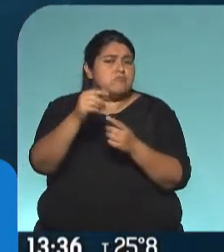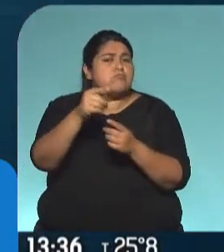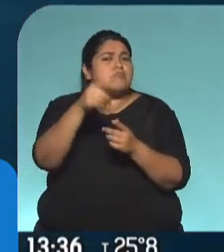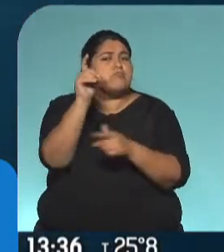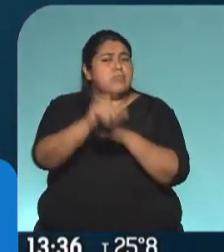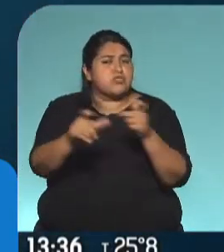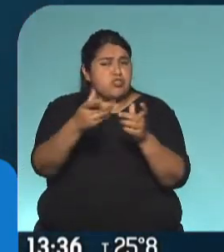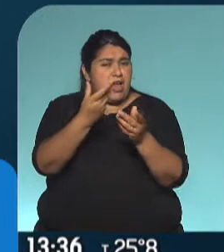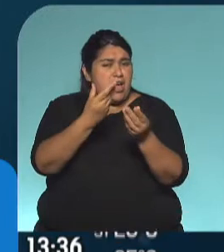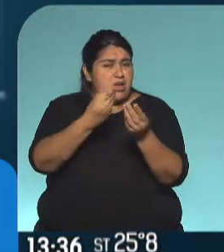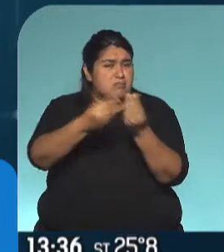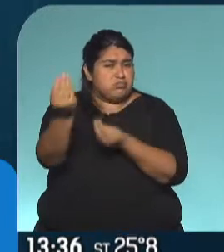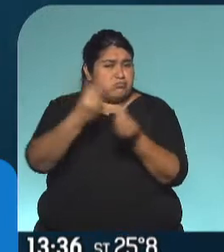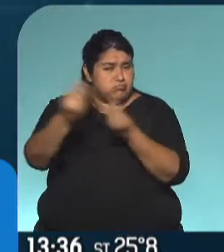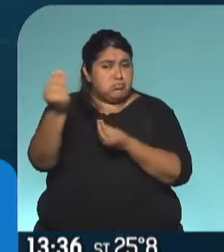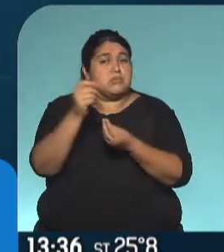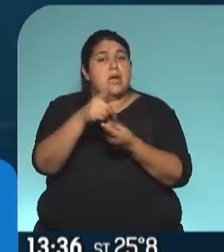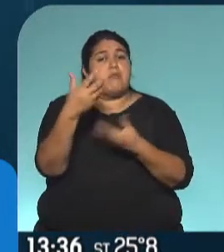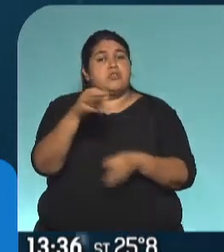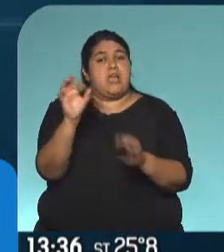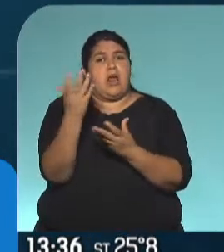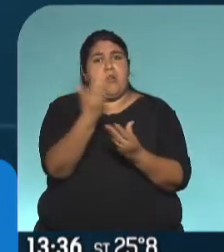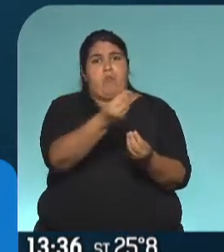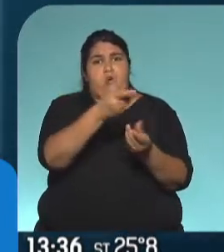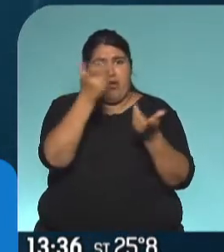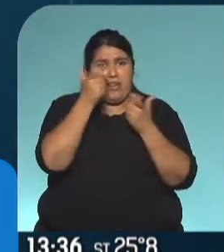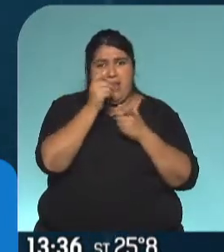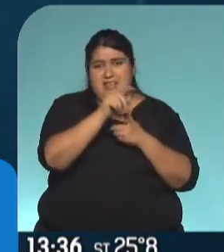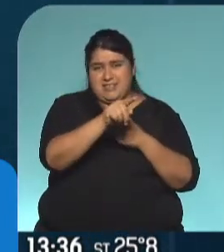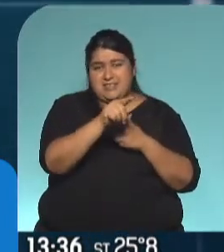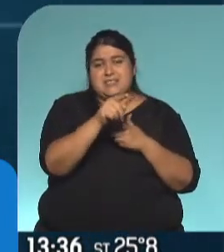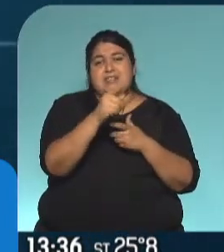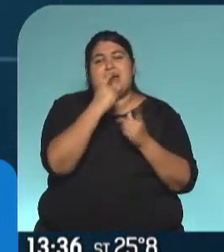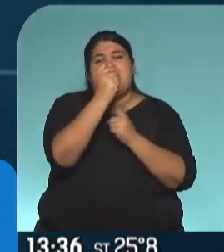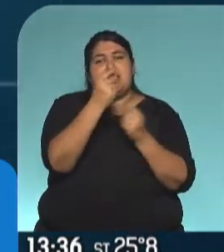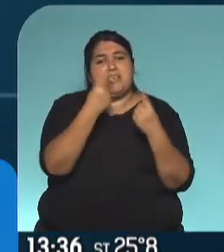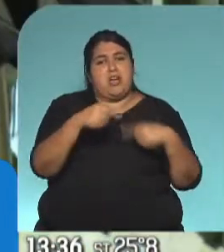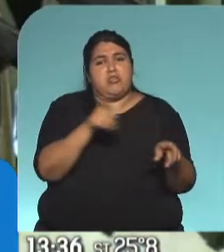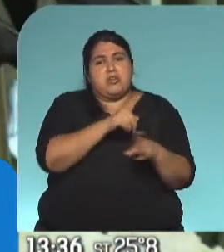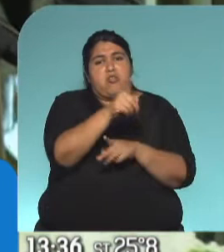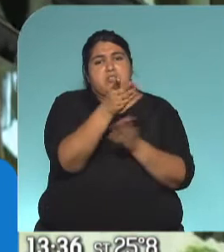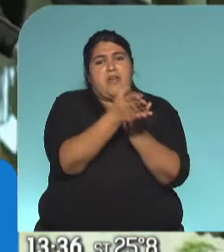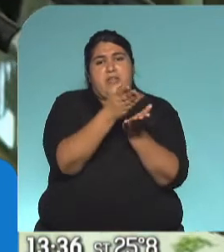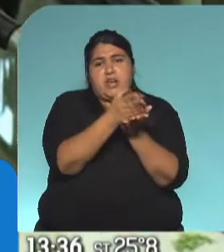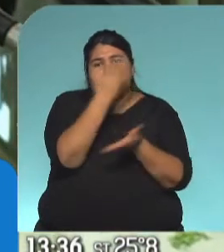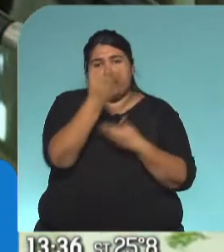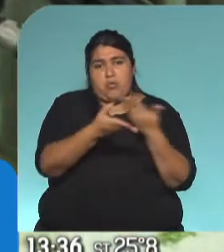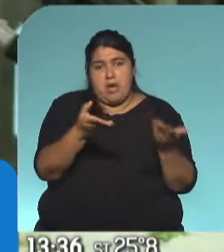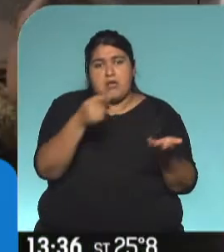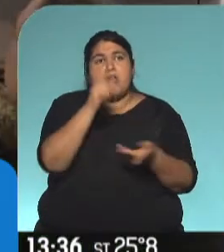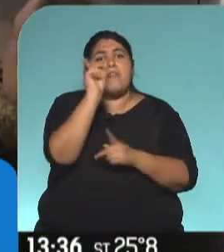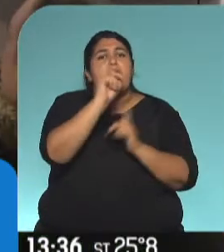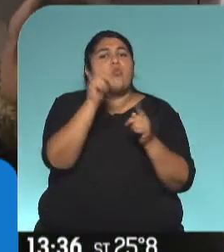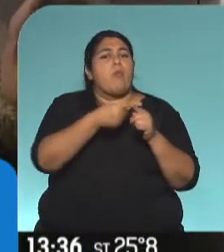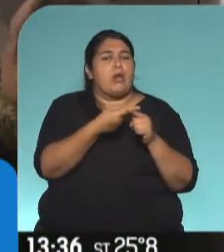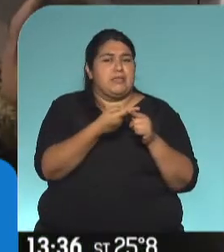saudíes, pero dejó a salvo al príncipe bin Salman, despertando críticas en grupos de derechos humanos estadounidenses de algunos